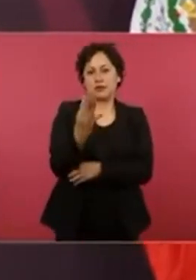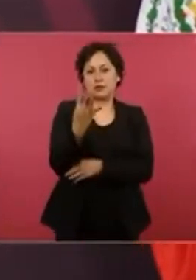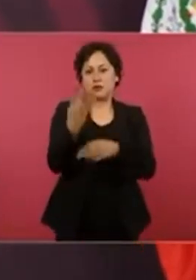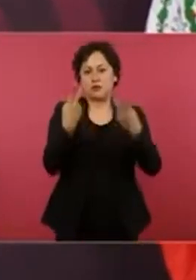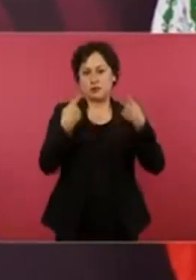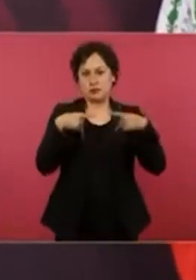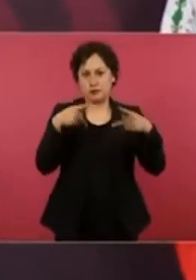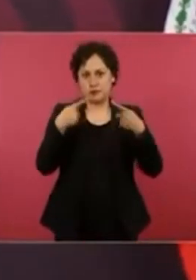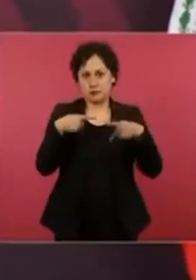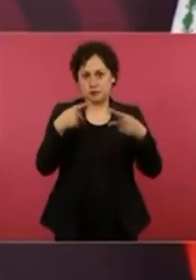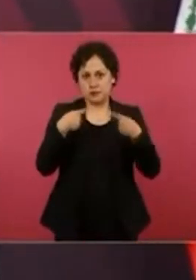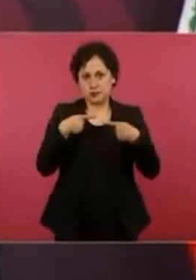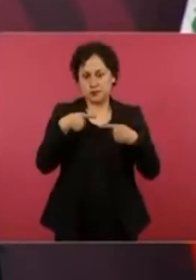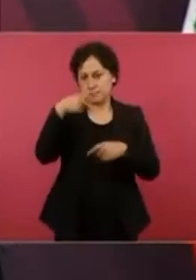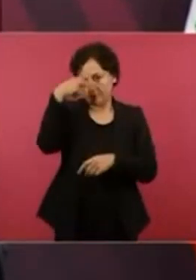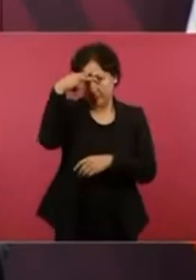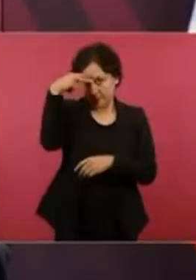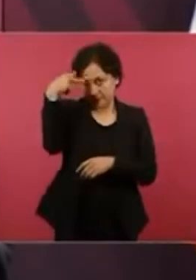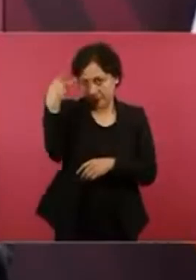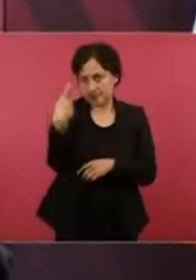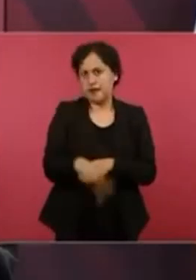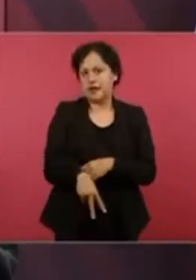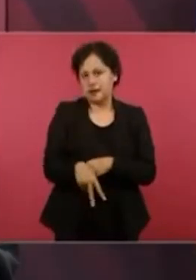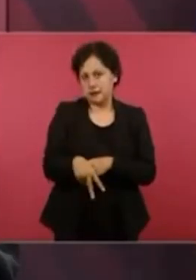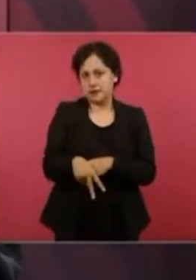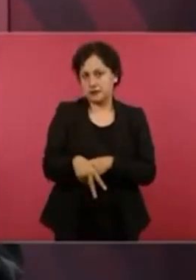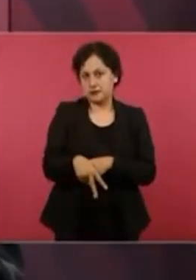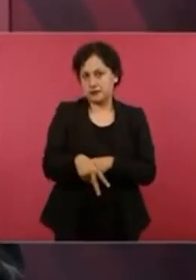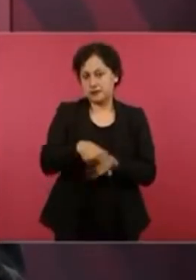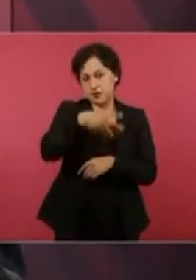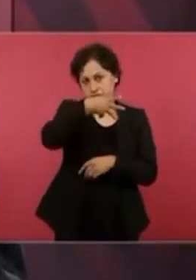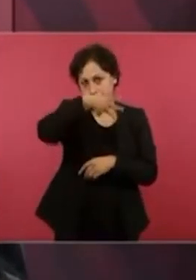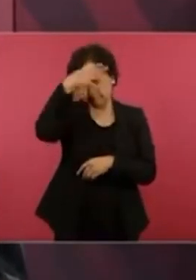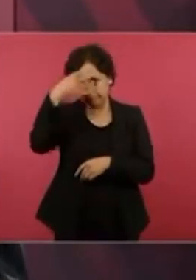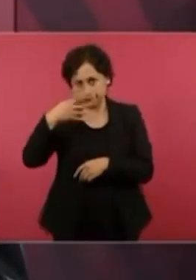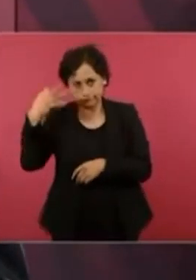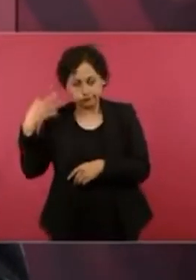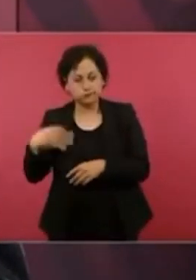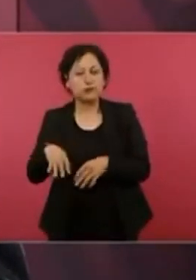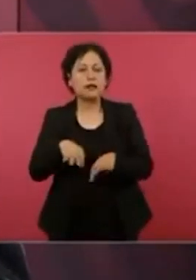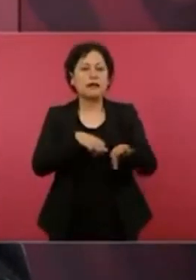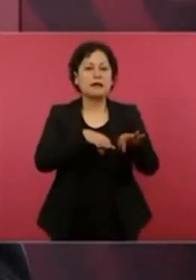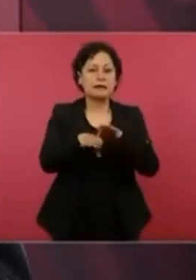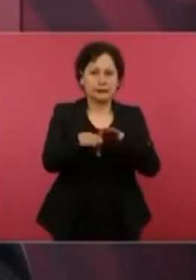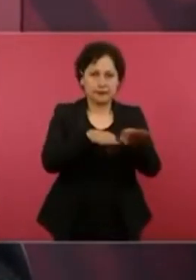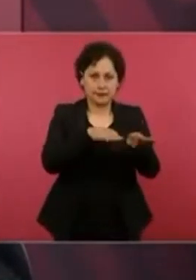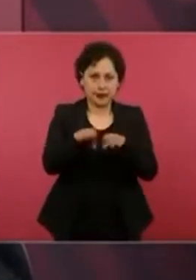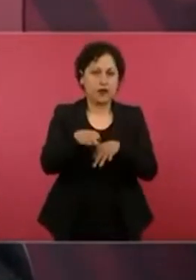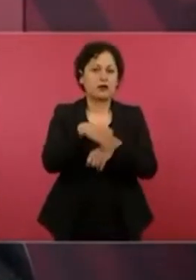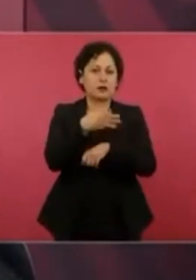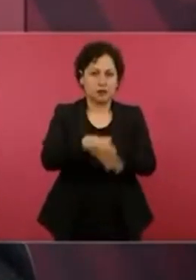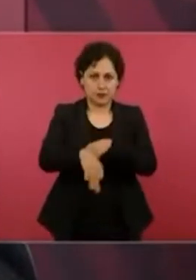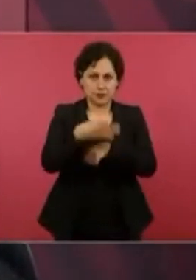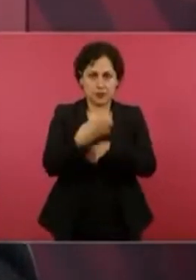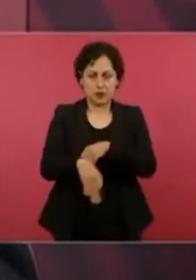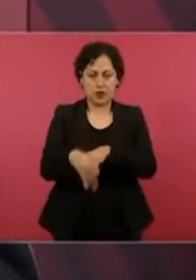44 mexicanos migrantes trabajadores jornaleros agrícolas